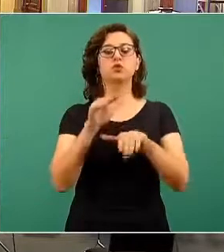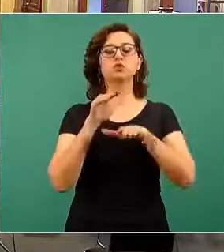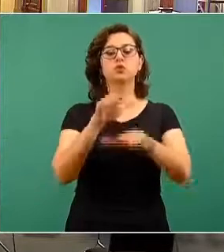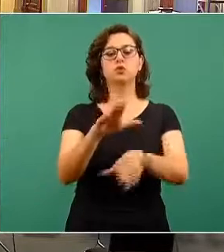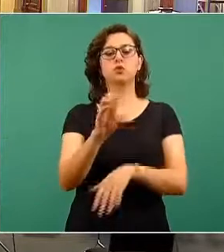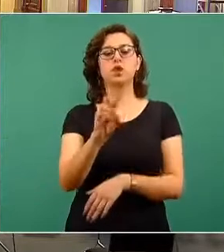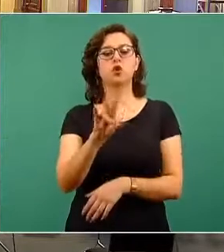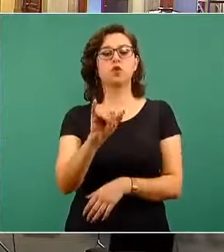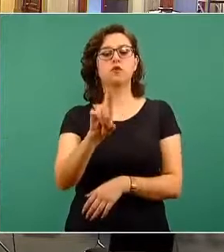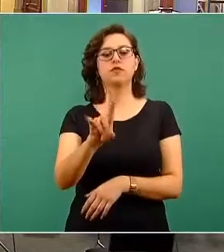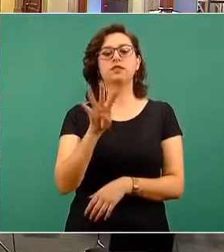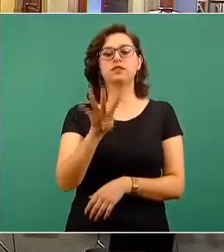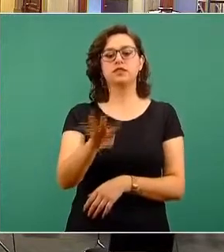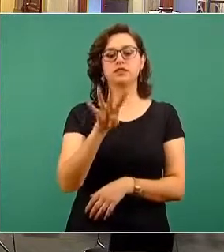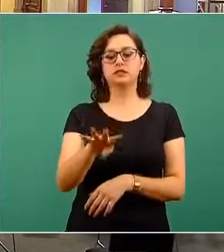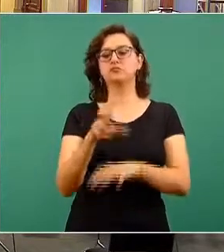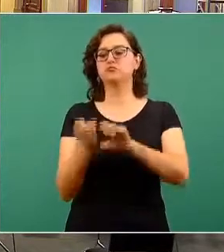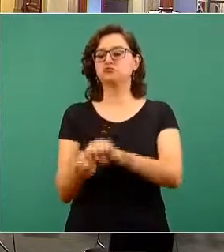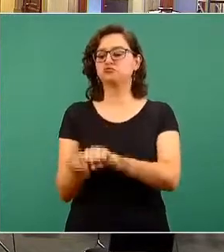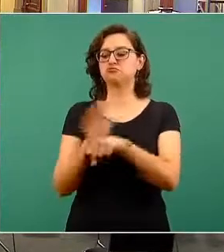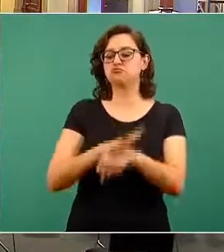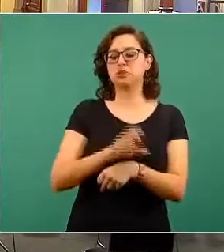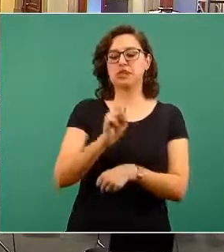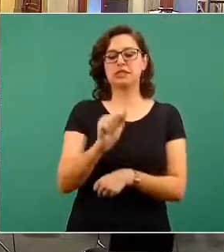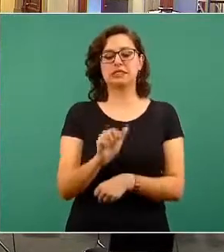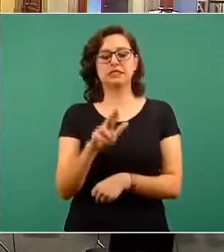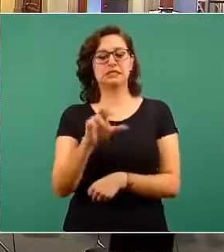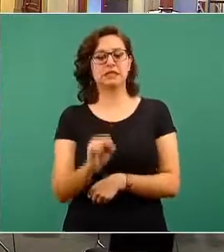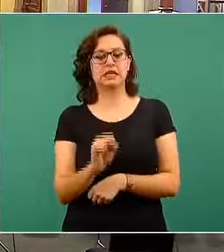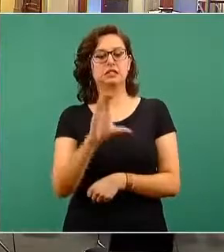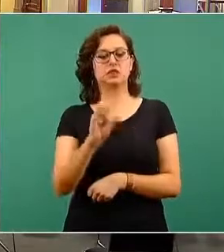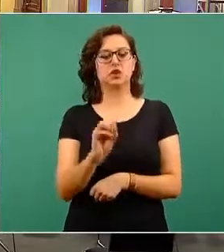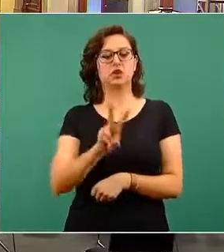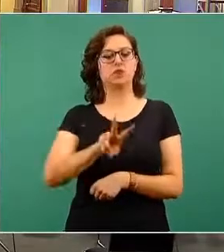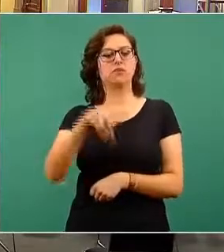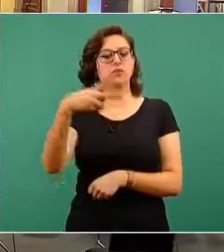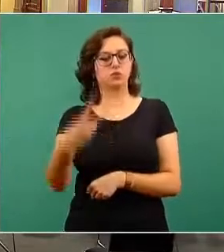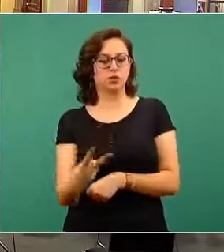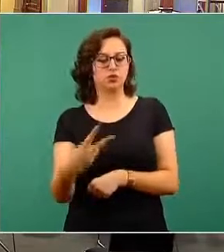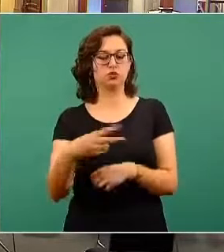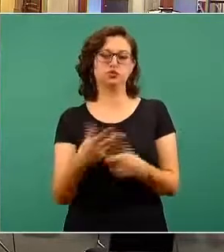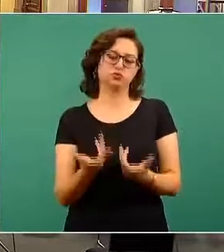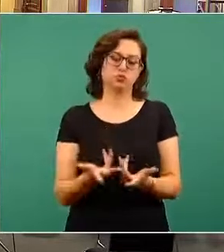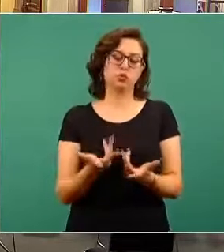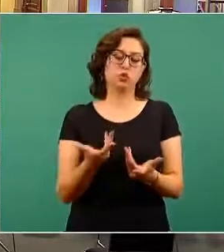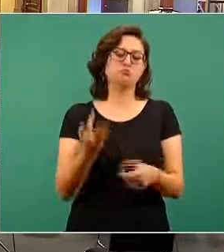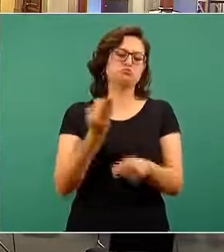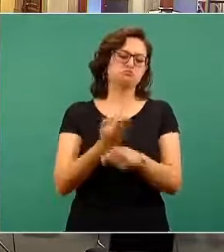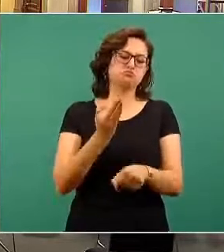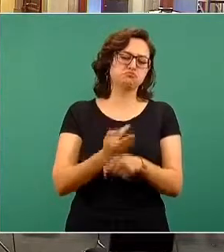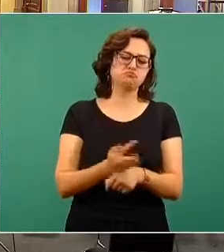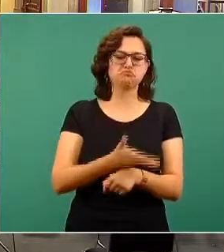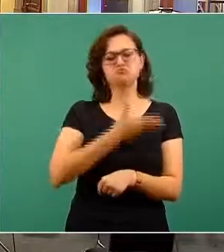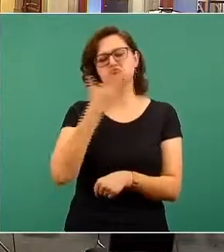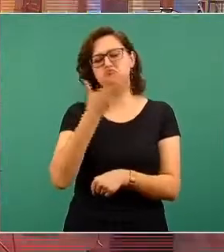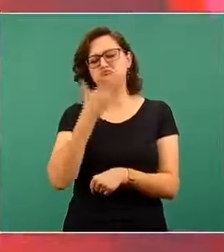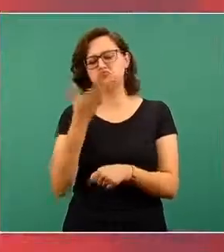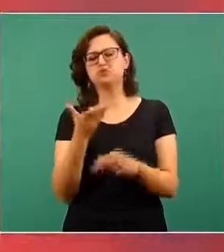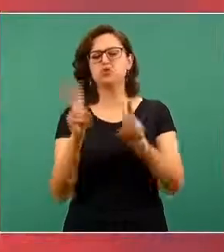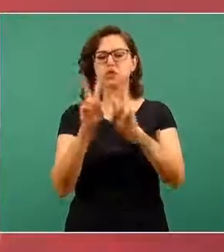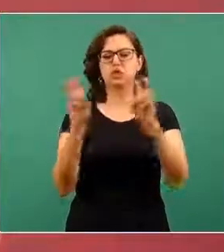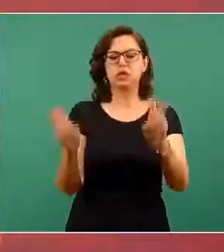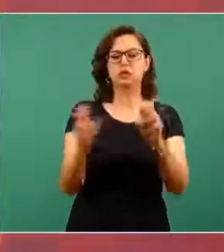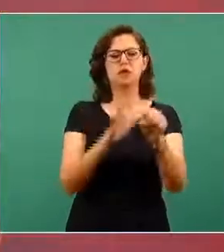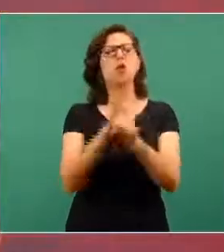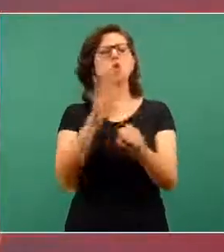la pandemia causada por el coronavirus SARS-CoV-2. Y vamos a hablar, como es costumbre, de los temas fundamentales que son el estado